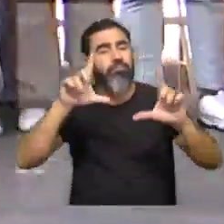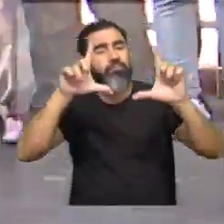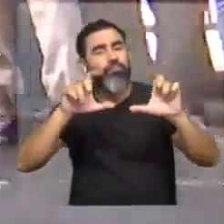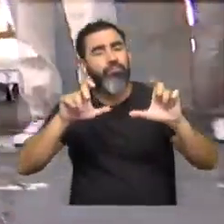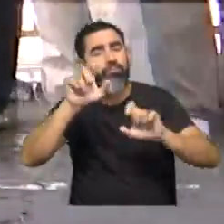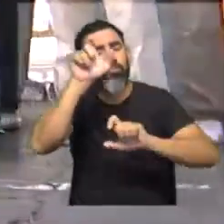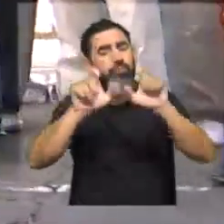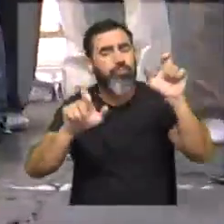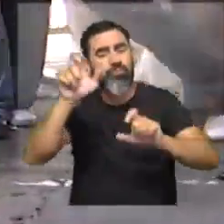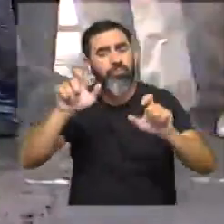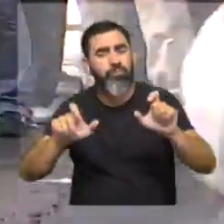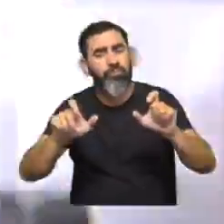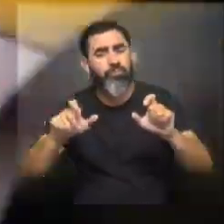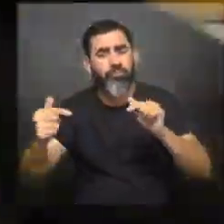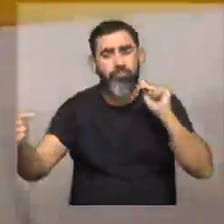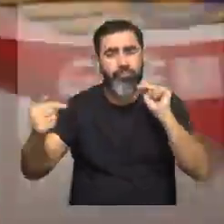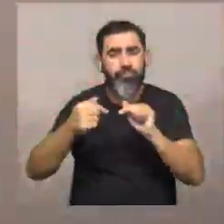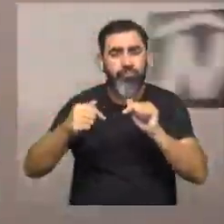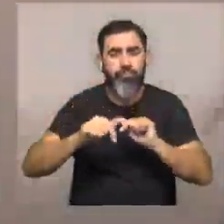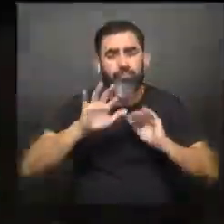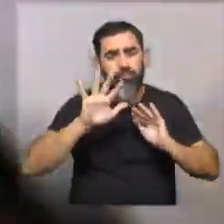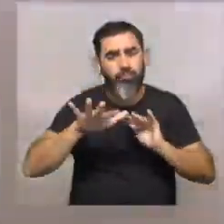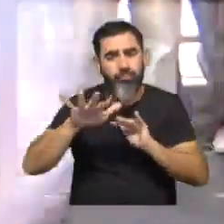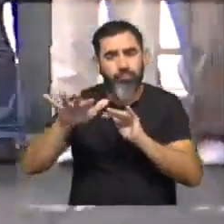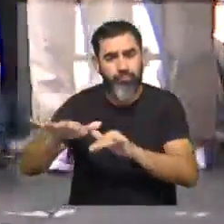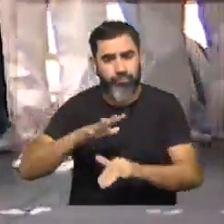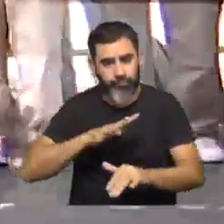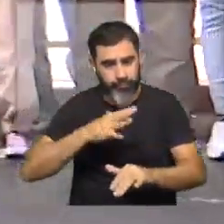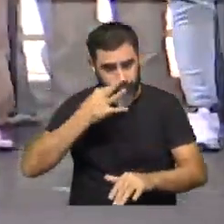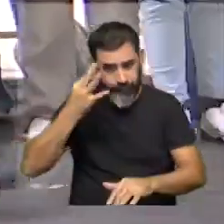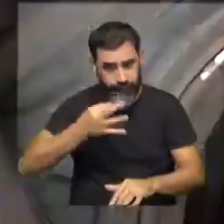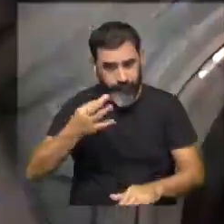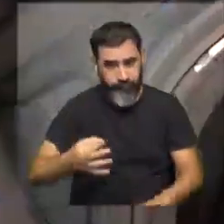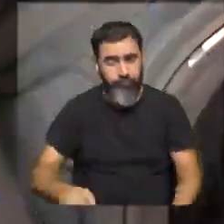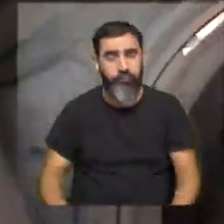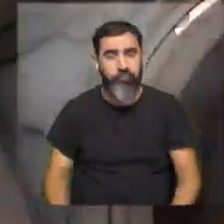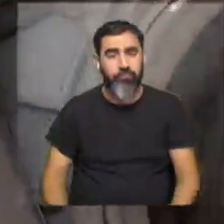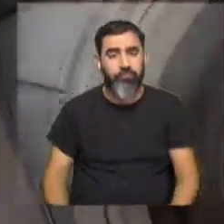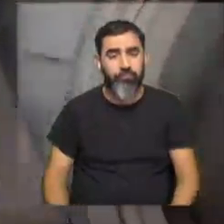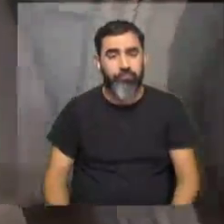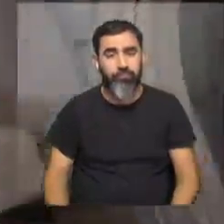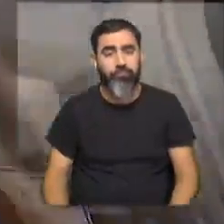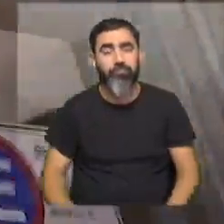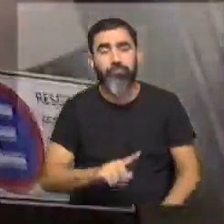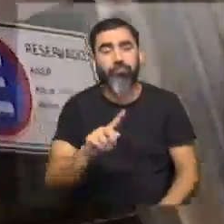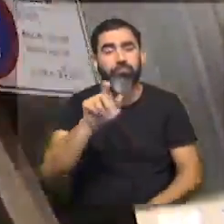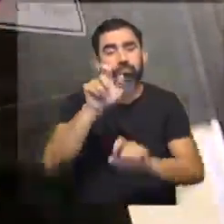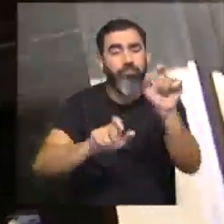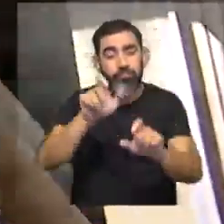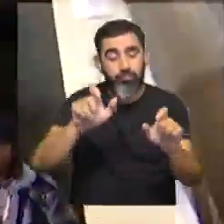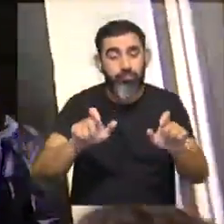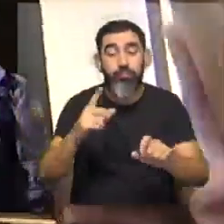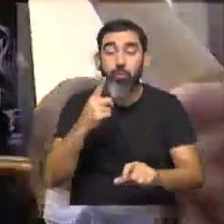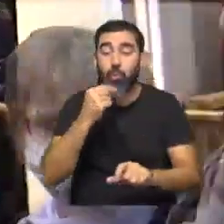de personas hacia ustedes que se estaban manifestando, ¿eso es así? ¿Qué me puede decir? Sin duda, más que de personas, directamente